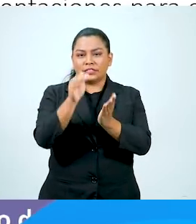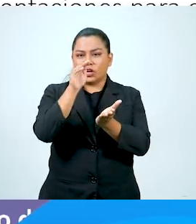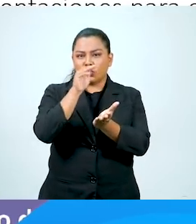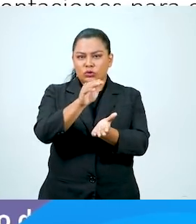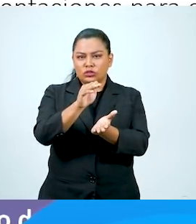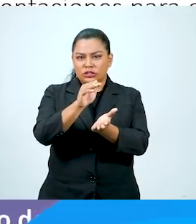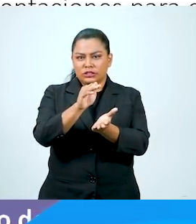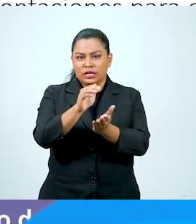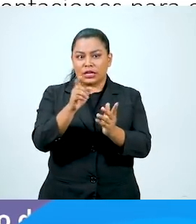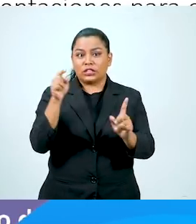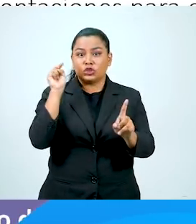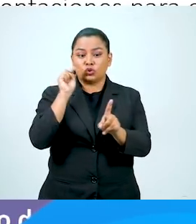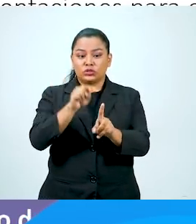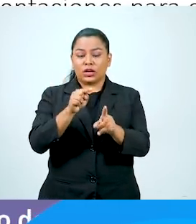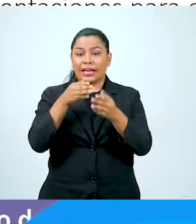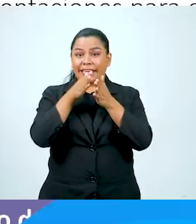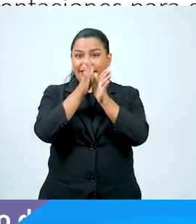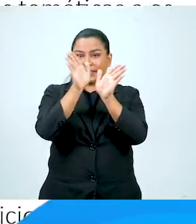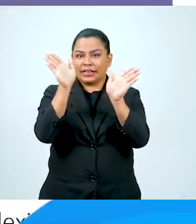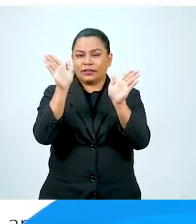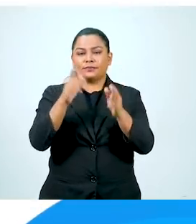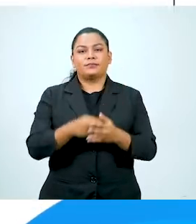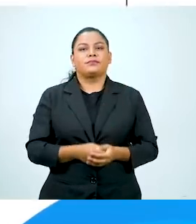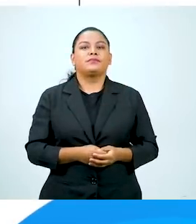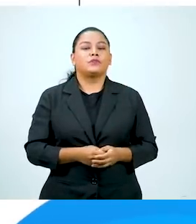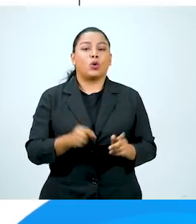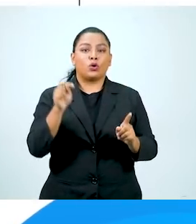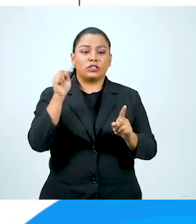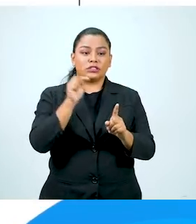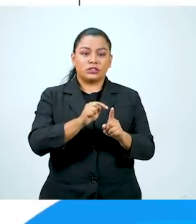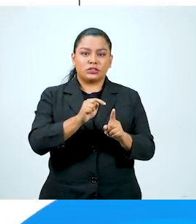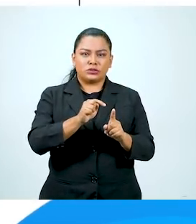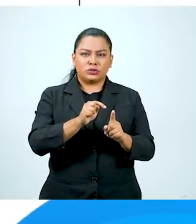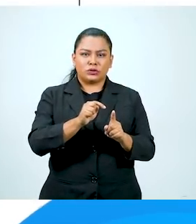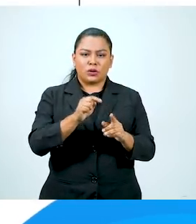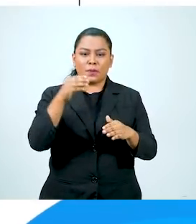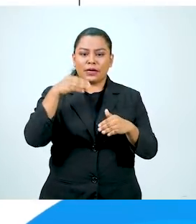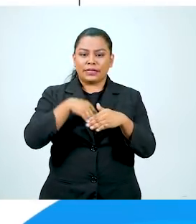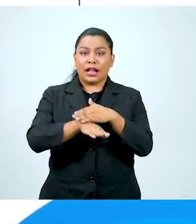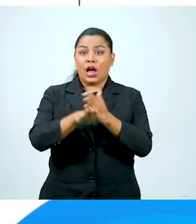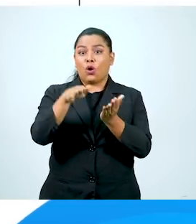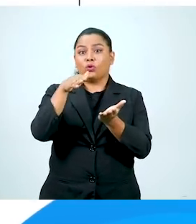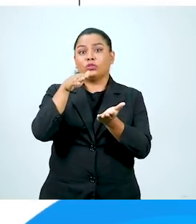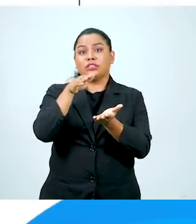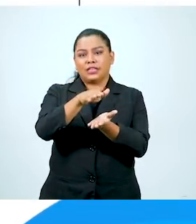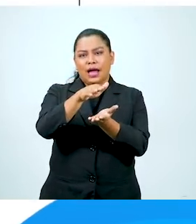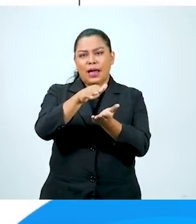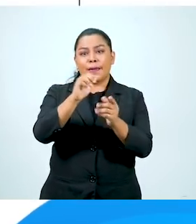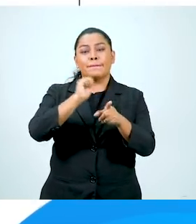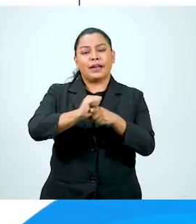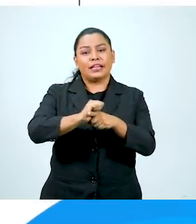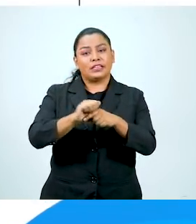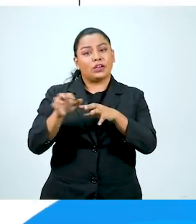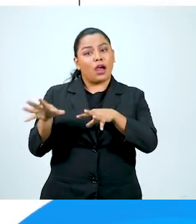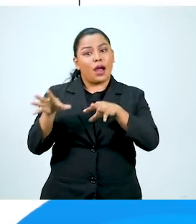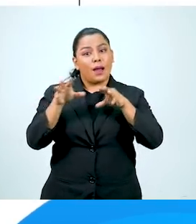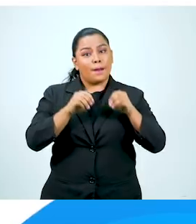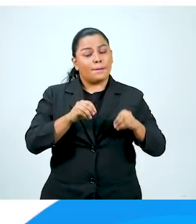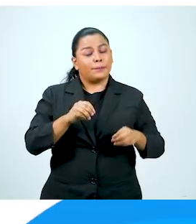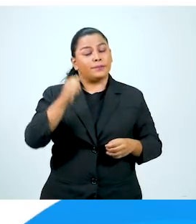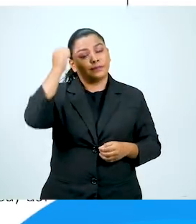de unidad y orientaciones generales. Orientaciones para entradas de unidad y practico lo